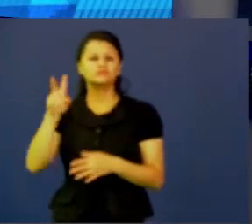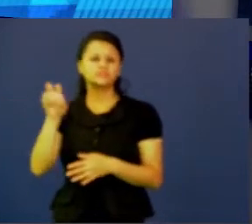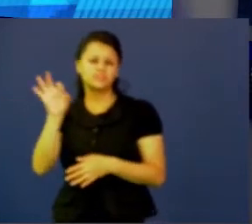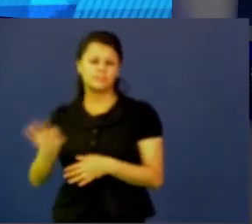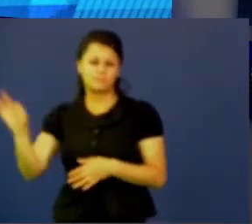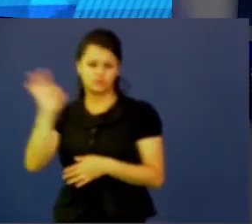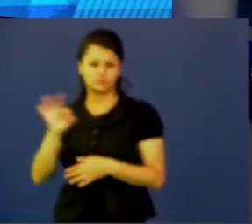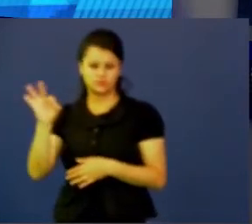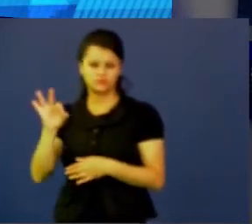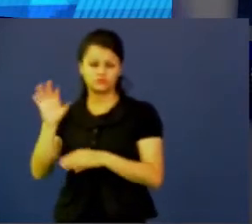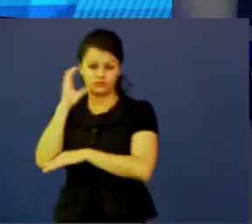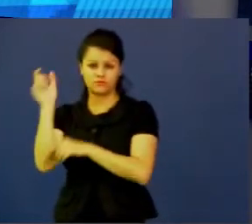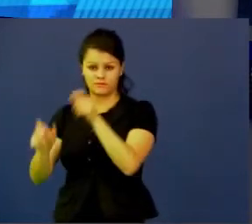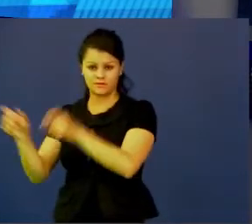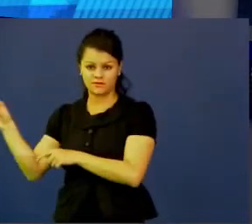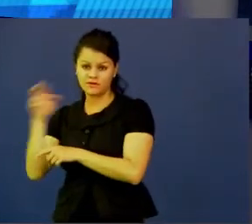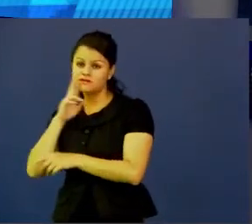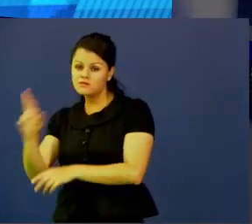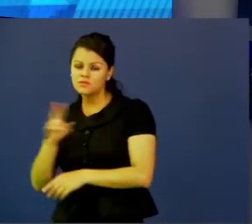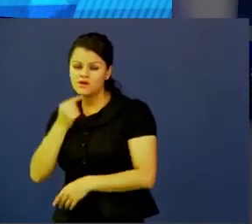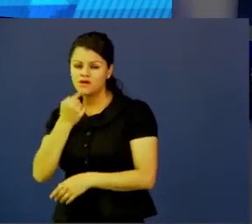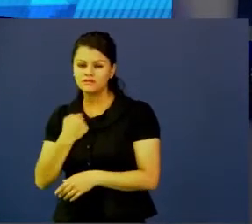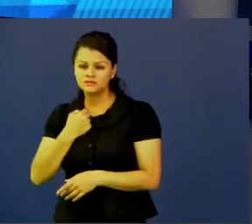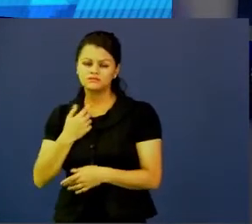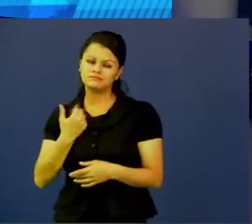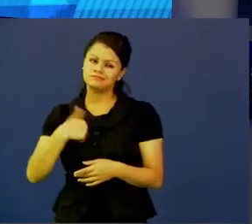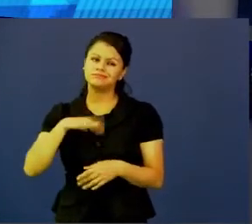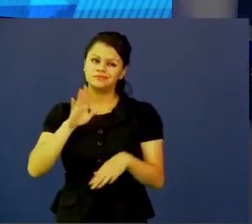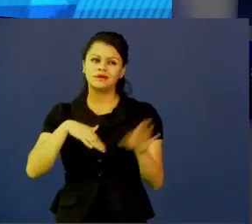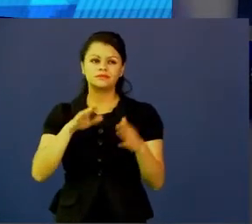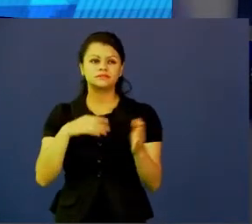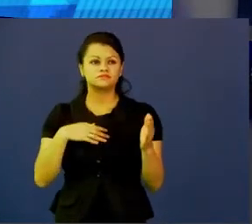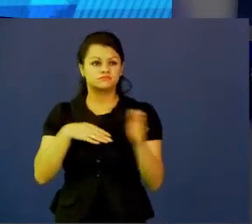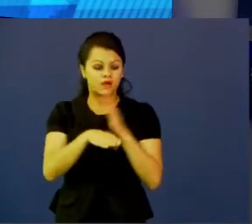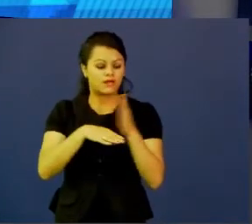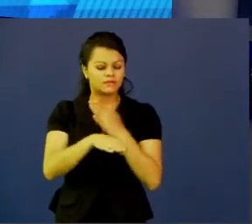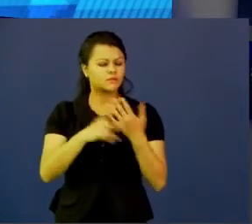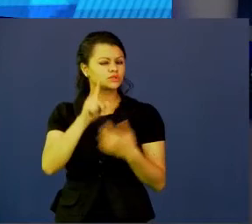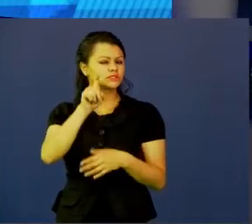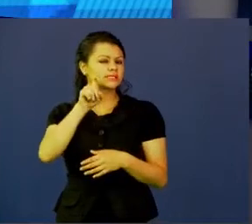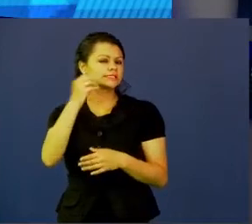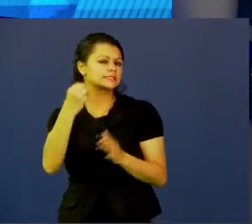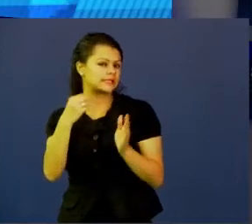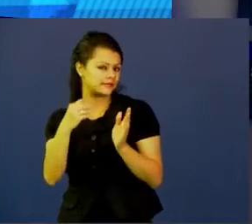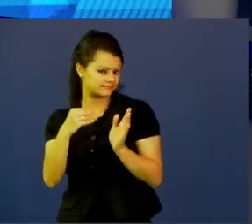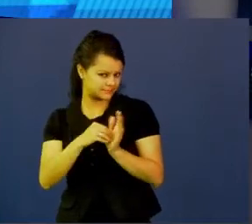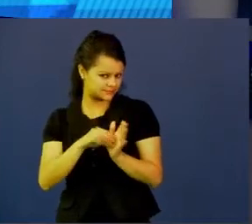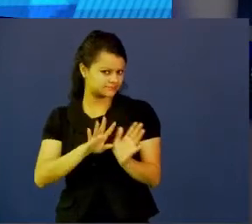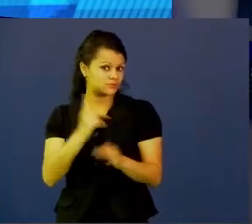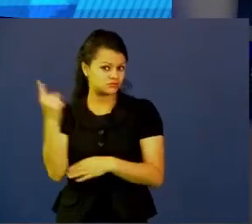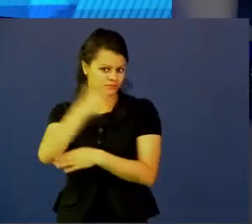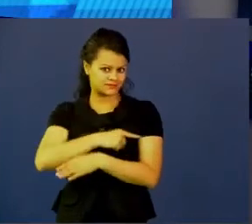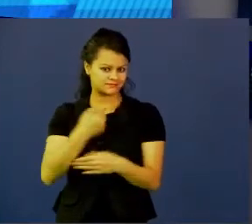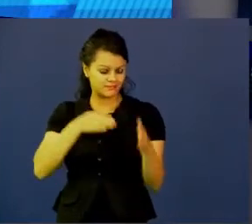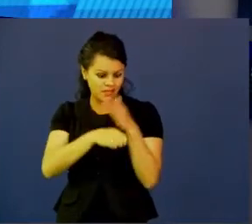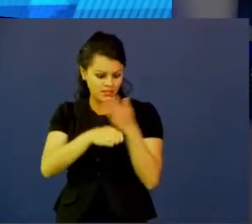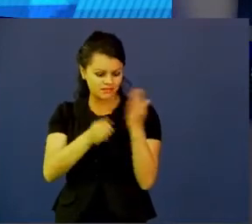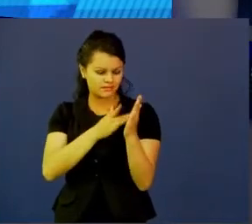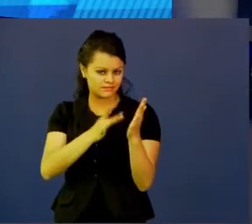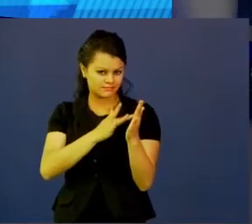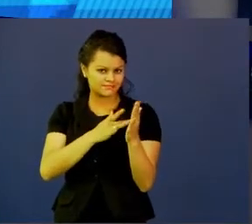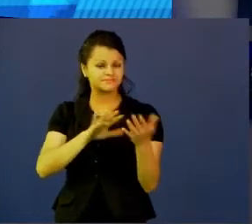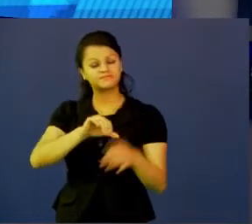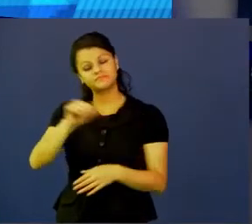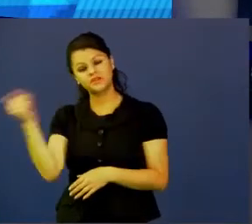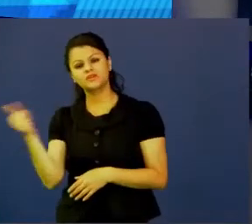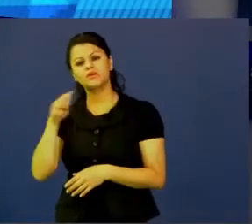que consultaba las redes sociales hasta 60 veces al día. También hubo un 47% de colombianos que nos han